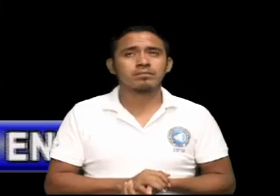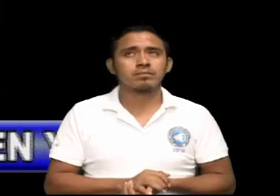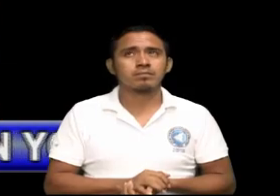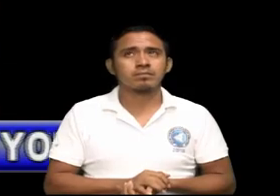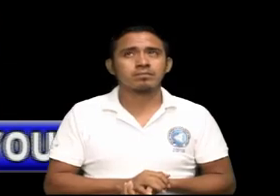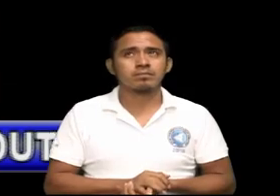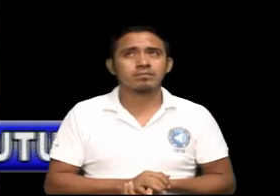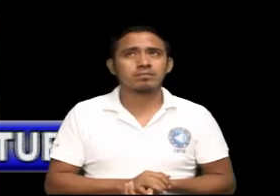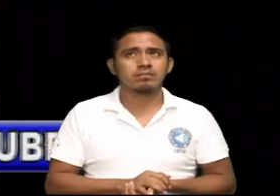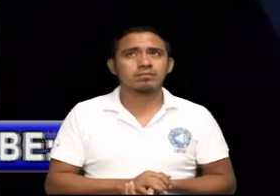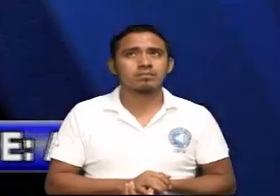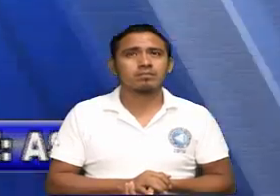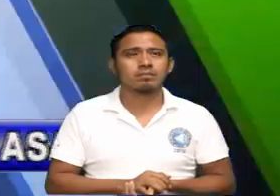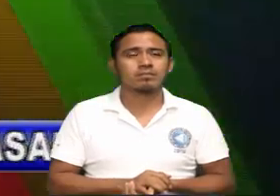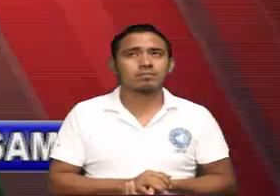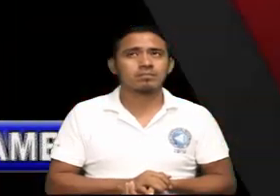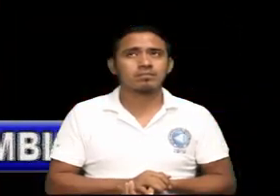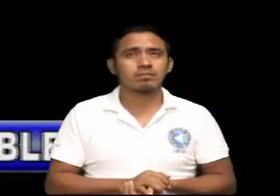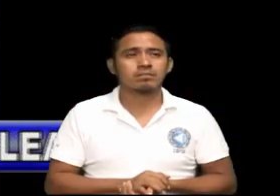¡La Rosalía!